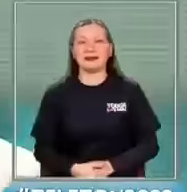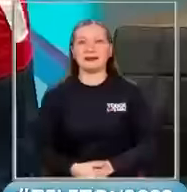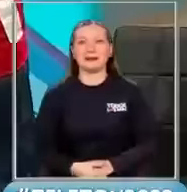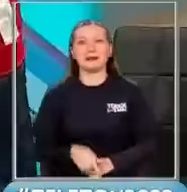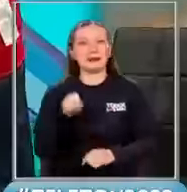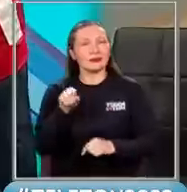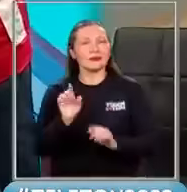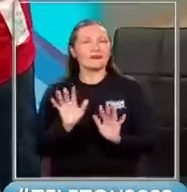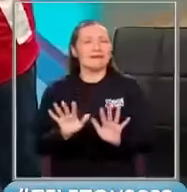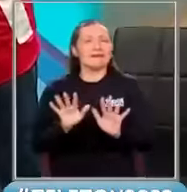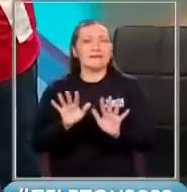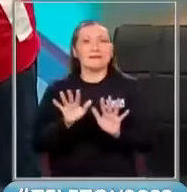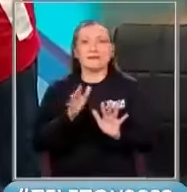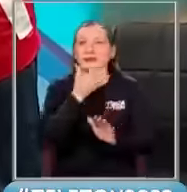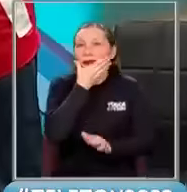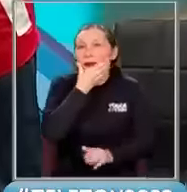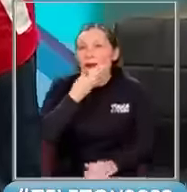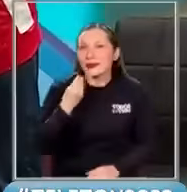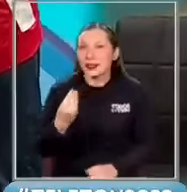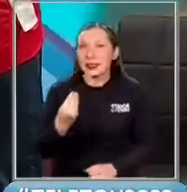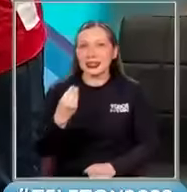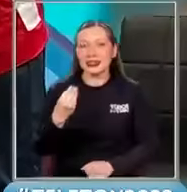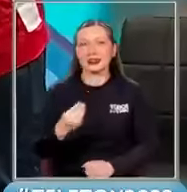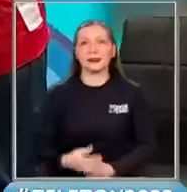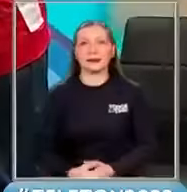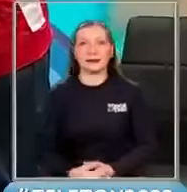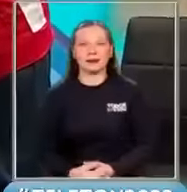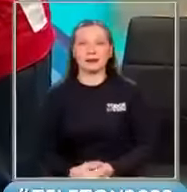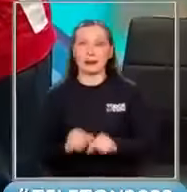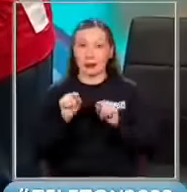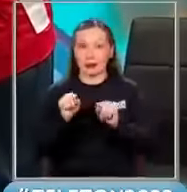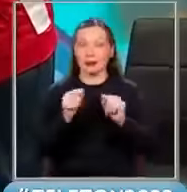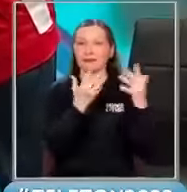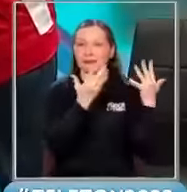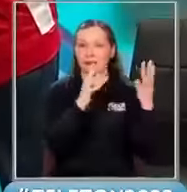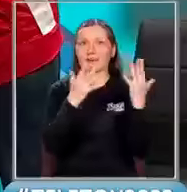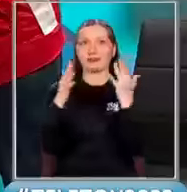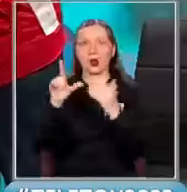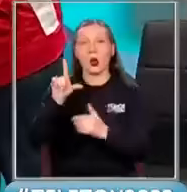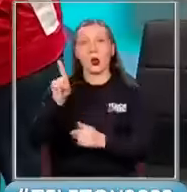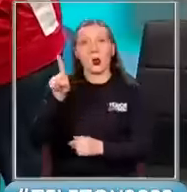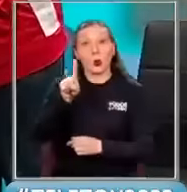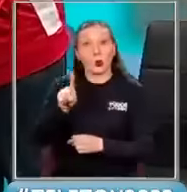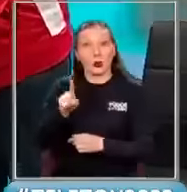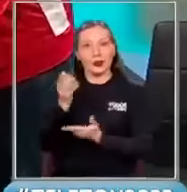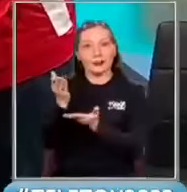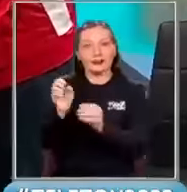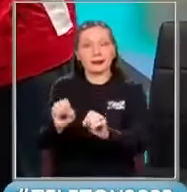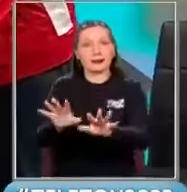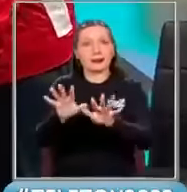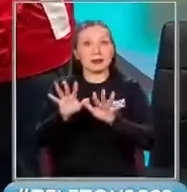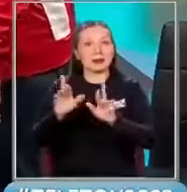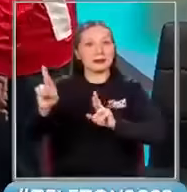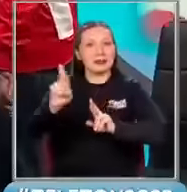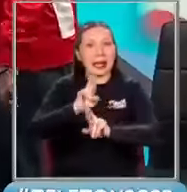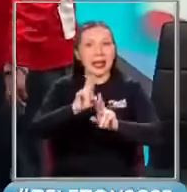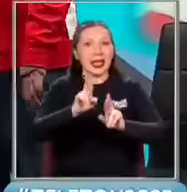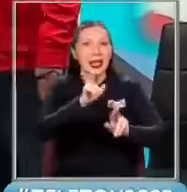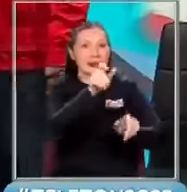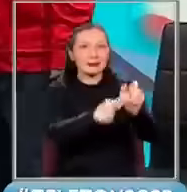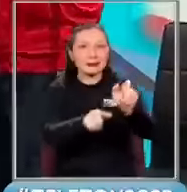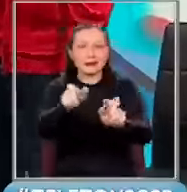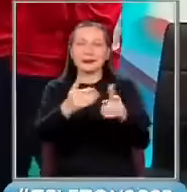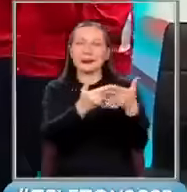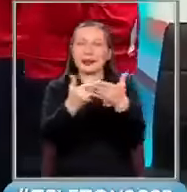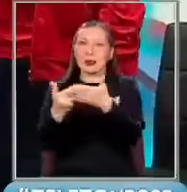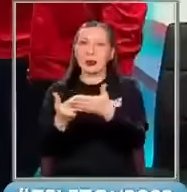qué cosa más linda. Este es el aplauso para Luis, para esta maravillosa relación con sus